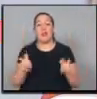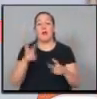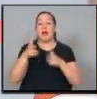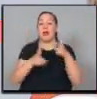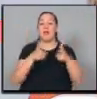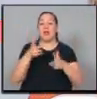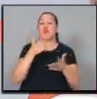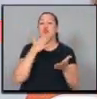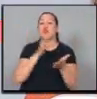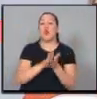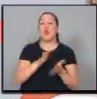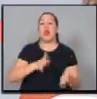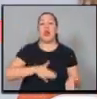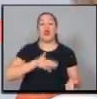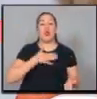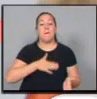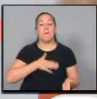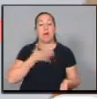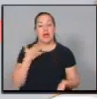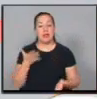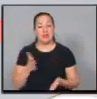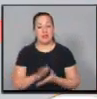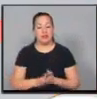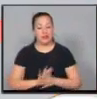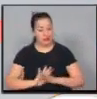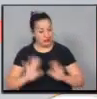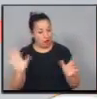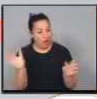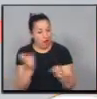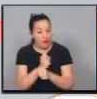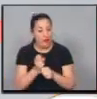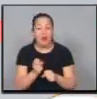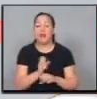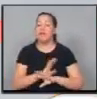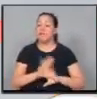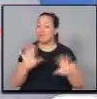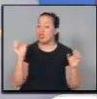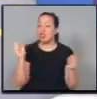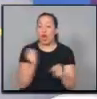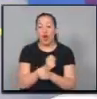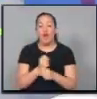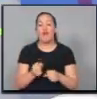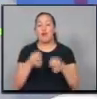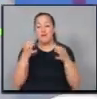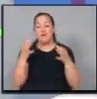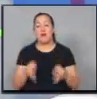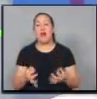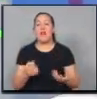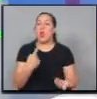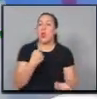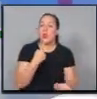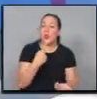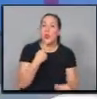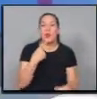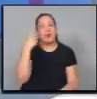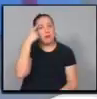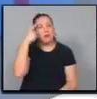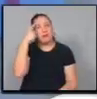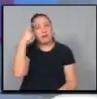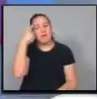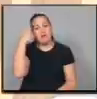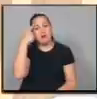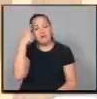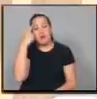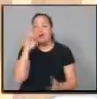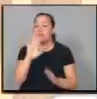los romances. Romances del verano, que ahora tiene confirmación, por suerte, porque estábamos con esa duda que nos carcomía. Bueno,